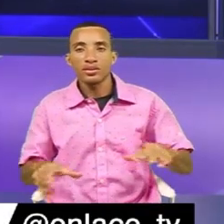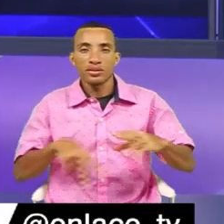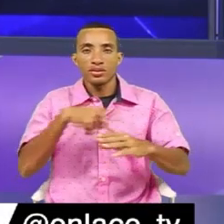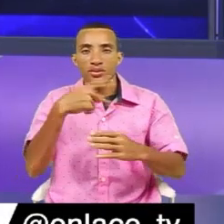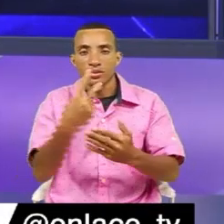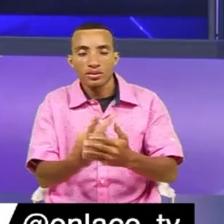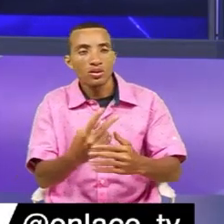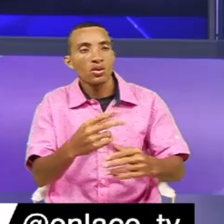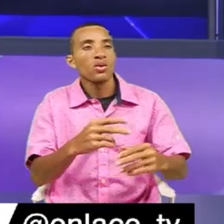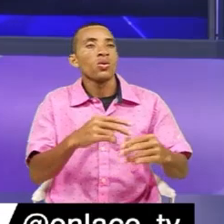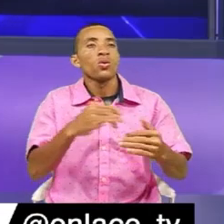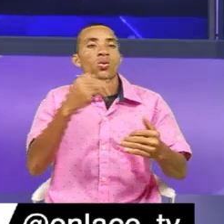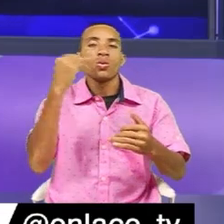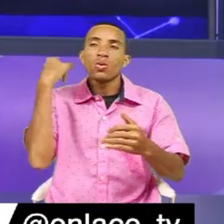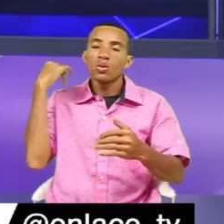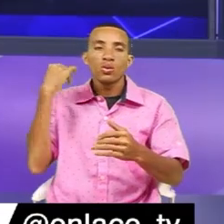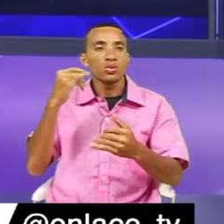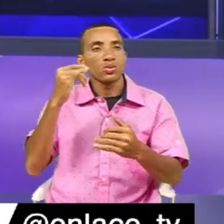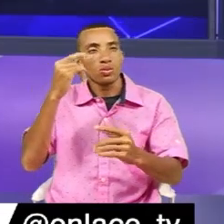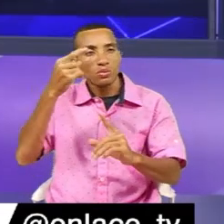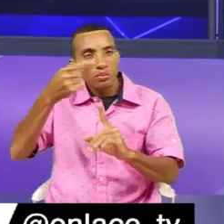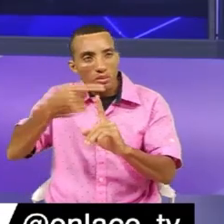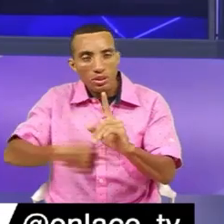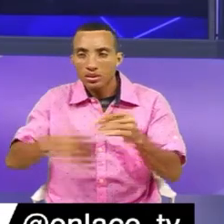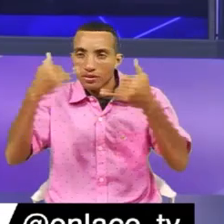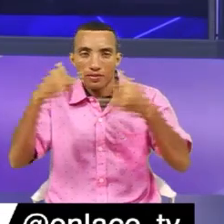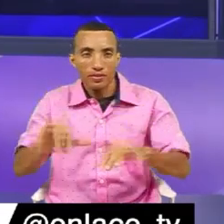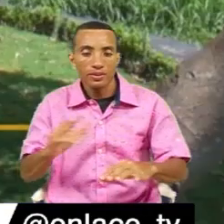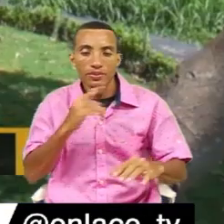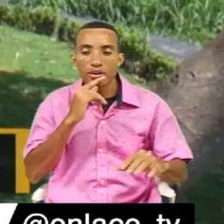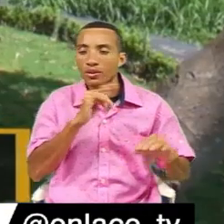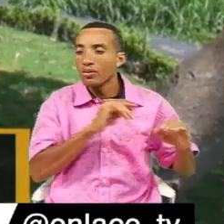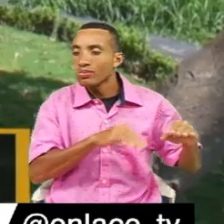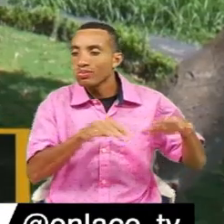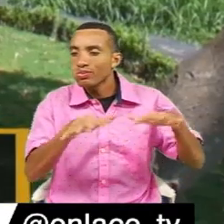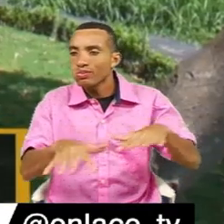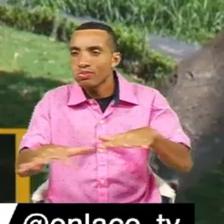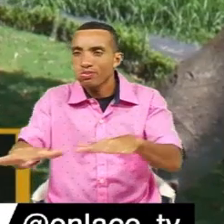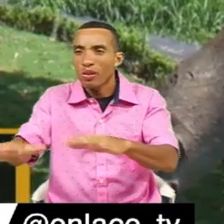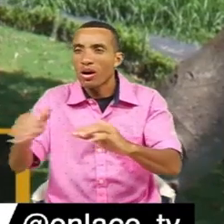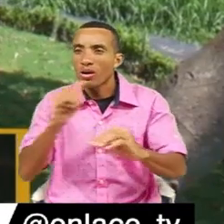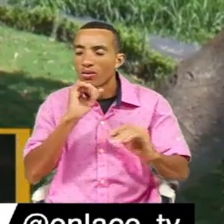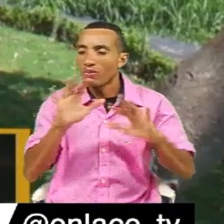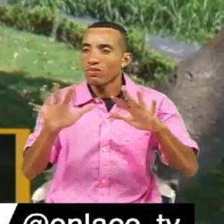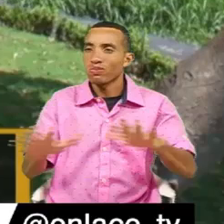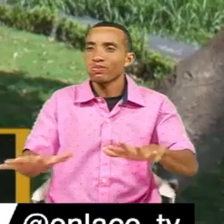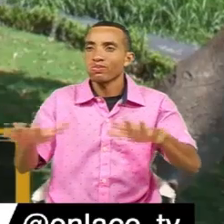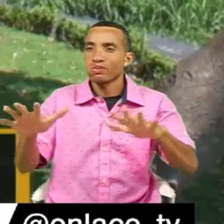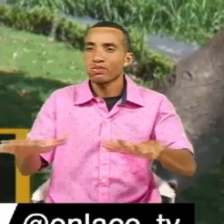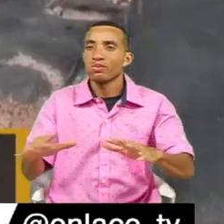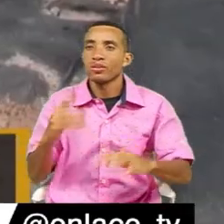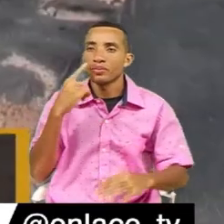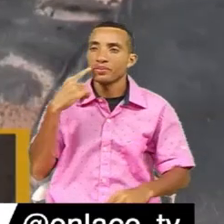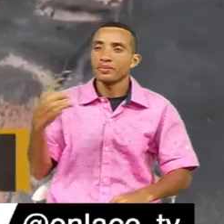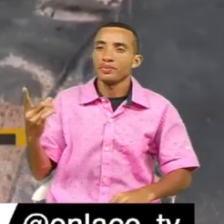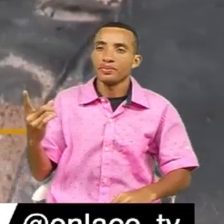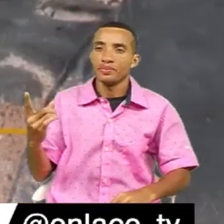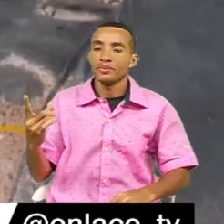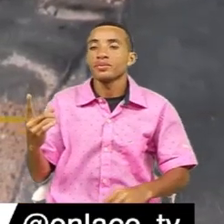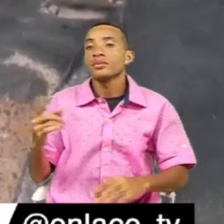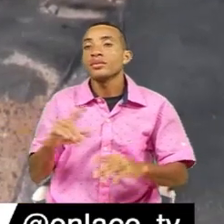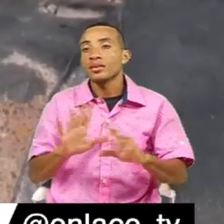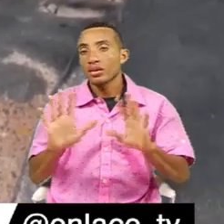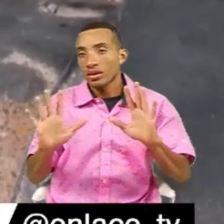alrededores de la zona presentan estancamiento de aguas. Un dilema viven los habitantes de este sector de la Comuna 3. Por un lado, a